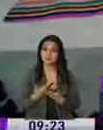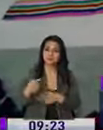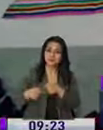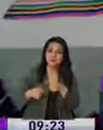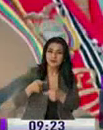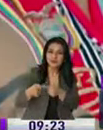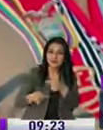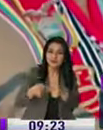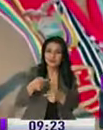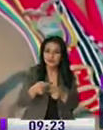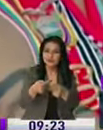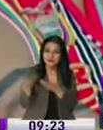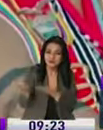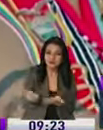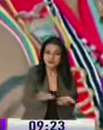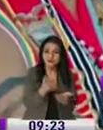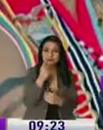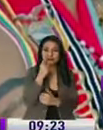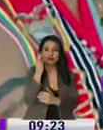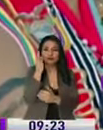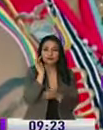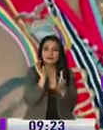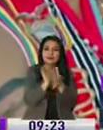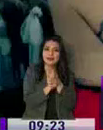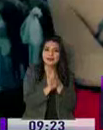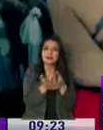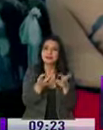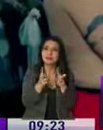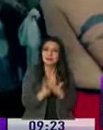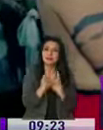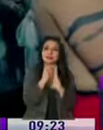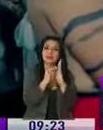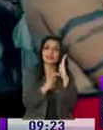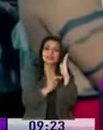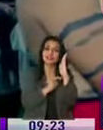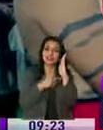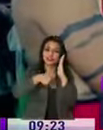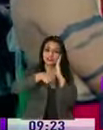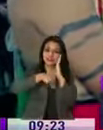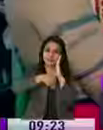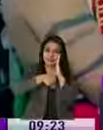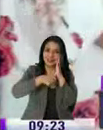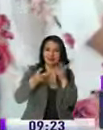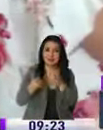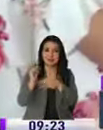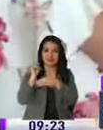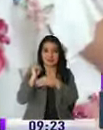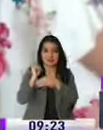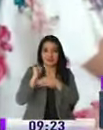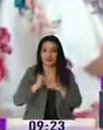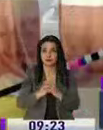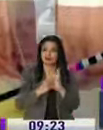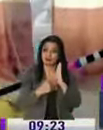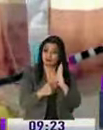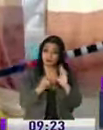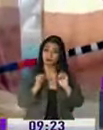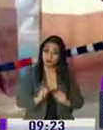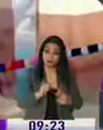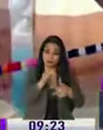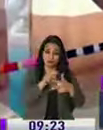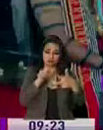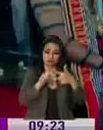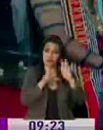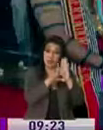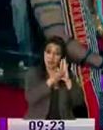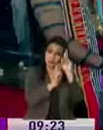además del ritual ancestral, esta pareja optó por casarse también en el registro civil y en la iglesia, demostrando que se puede hacer lo que dictan